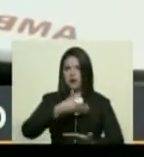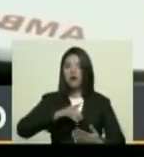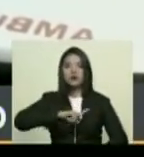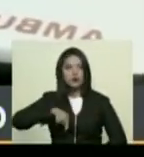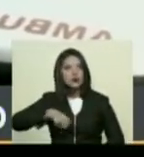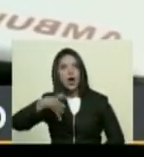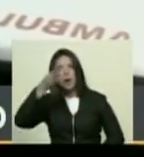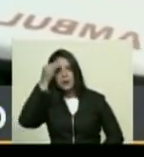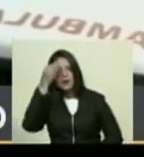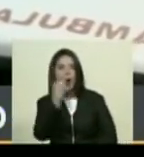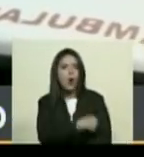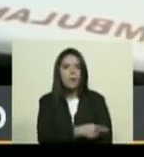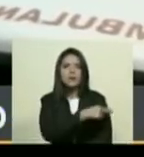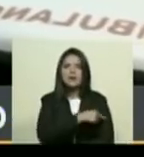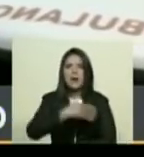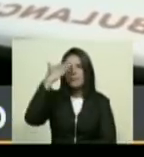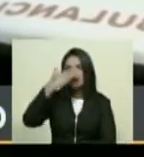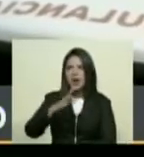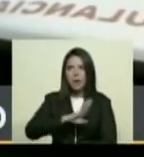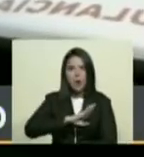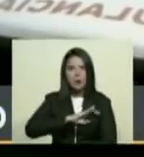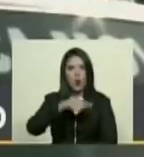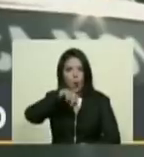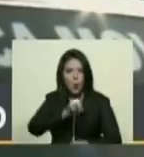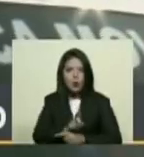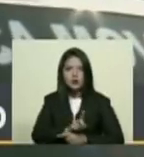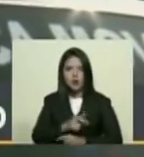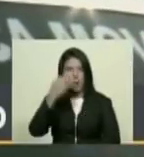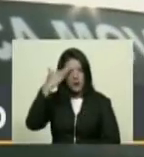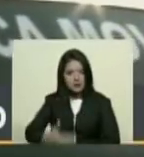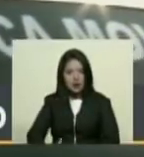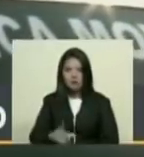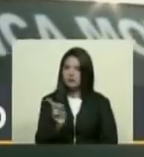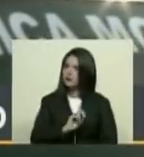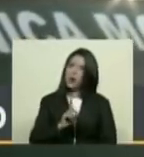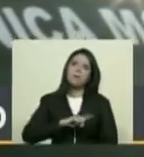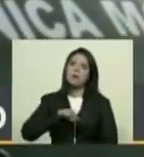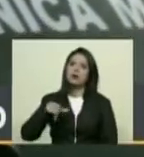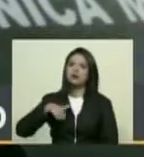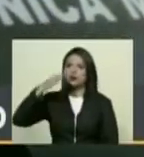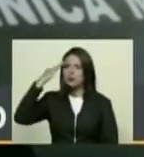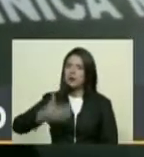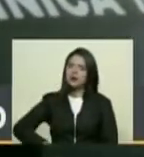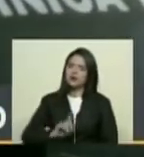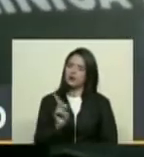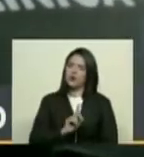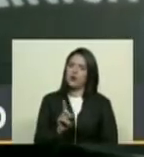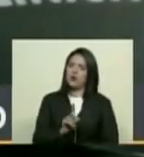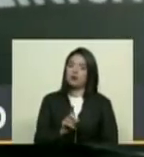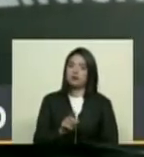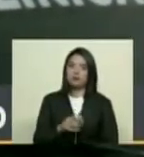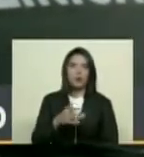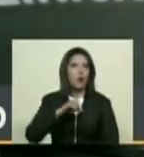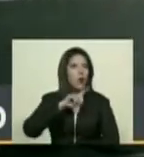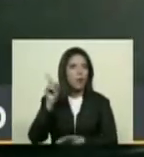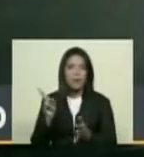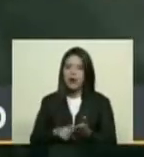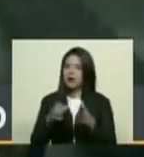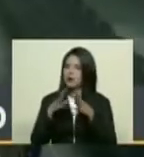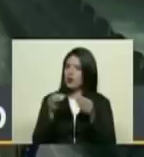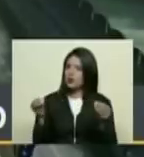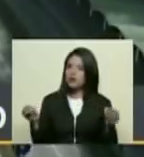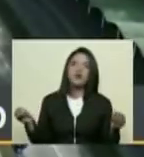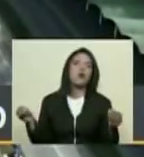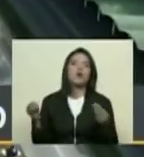que esos hospitales militares no son solamente para nosotros los militares, con todo su potencial, toda